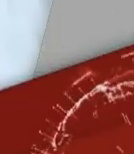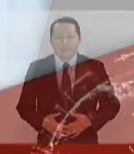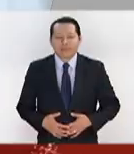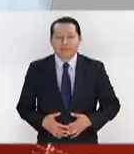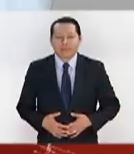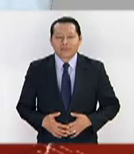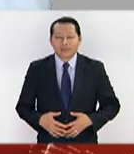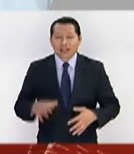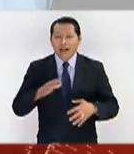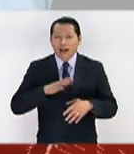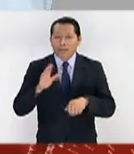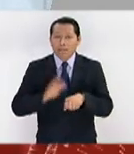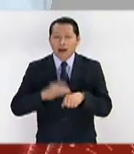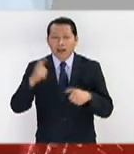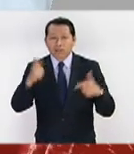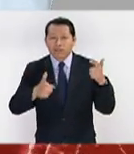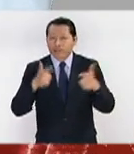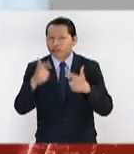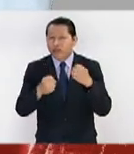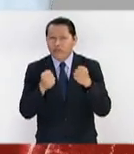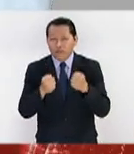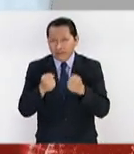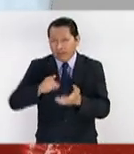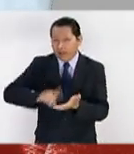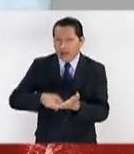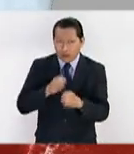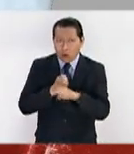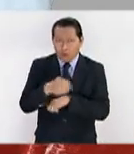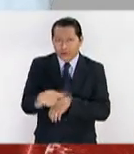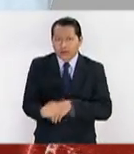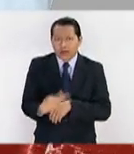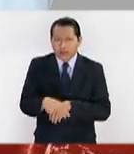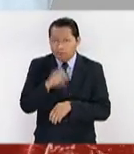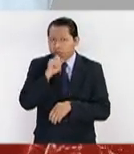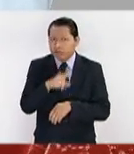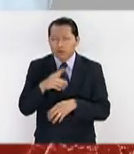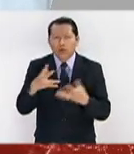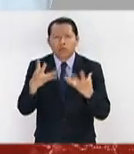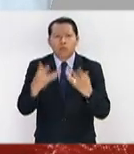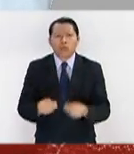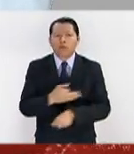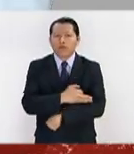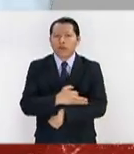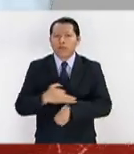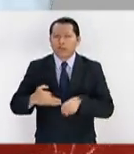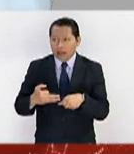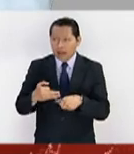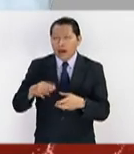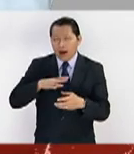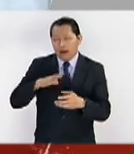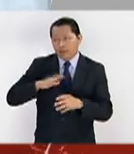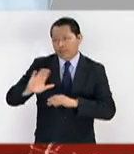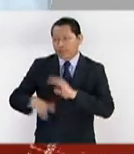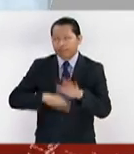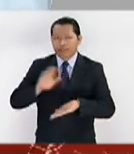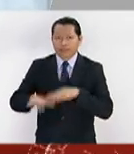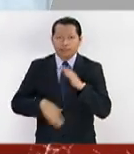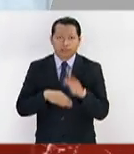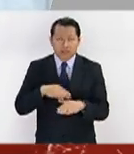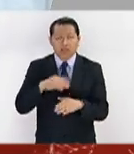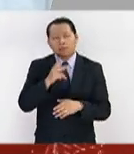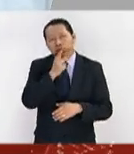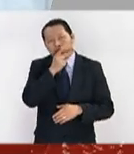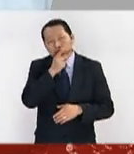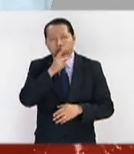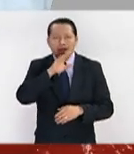Se trata del más grande tiroteo masivo en nuestro estado. Hay tantas familias que perdieron a miembros de su familia, padres,